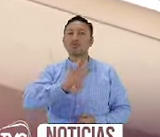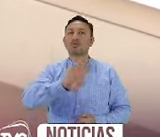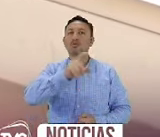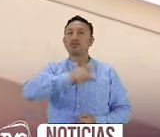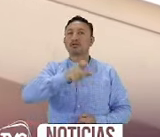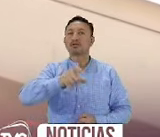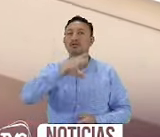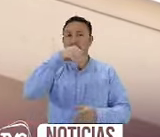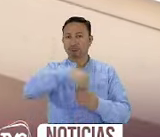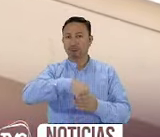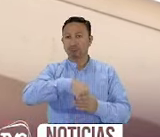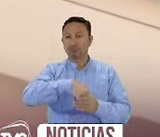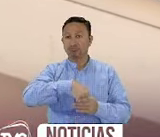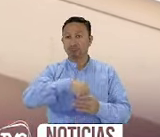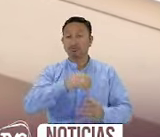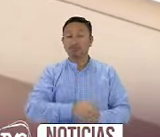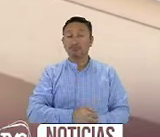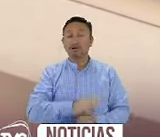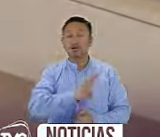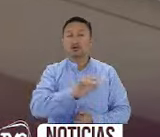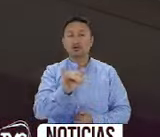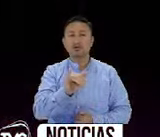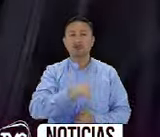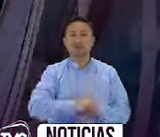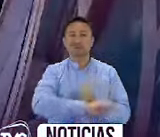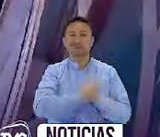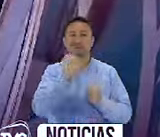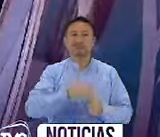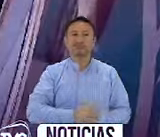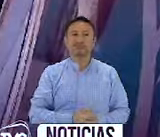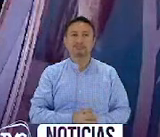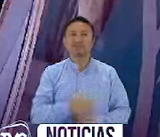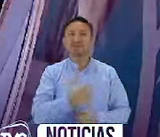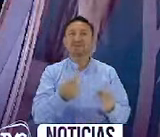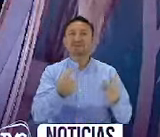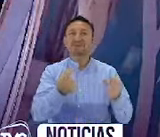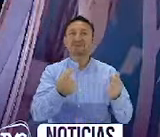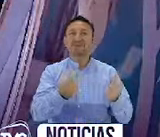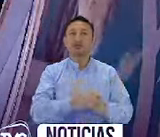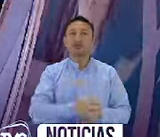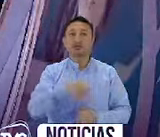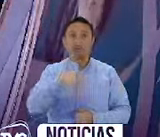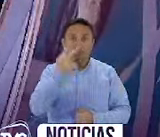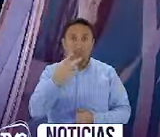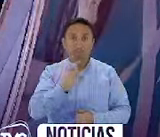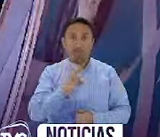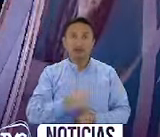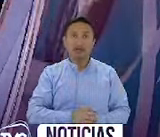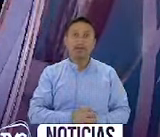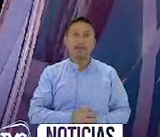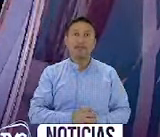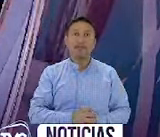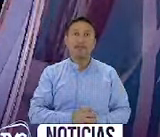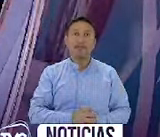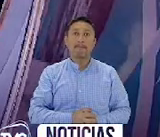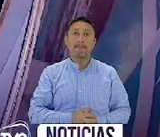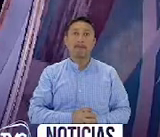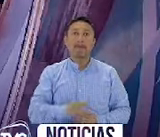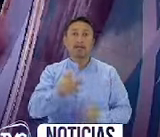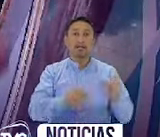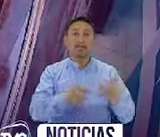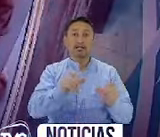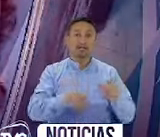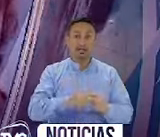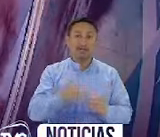De las cuatro personas, los robaron. Todo fue tan rápido que nadie se percató. Las víctimas, luego del hecho, hicieron sonar el botón de